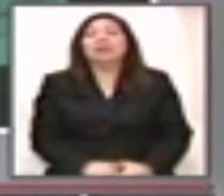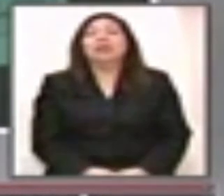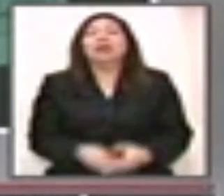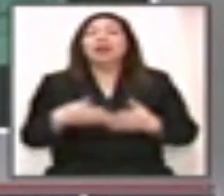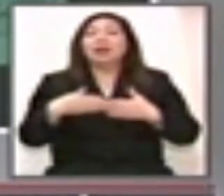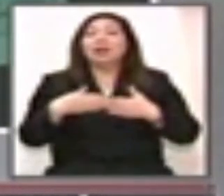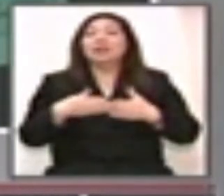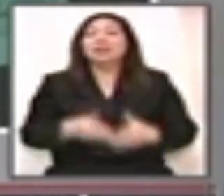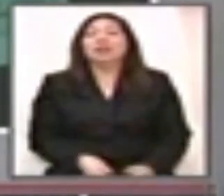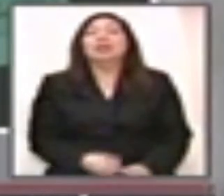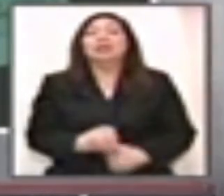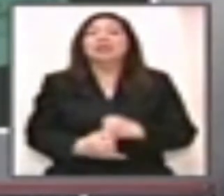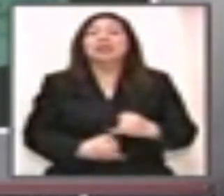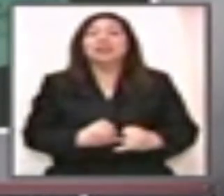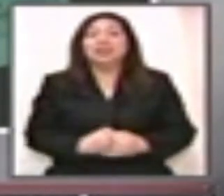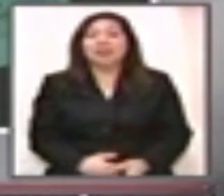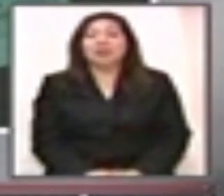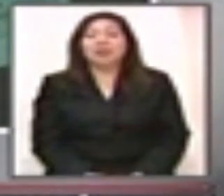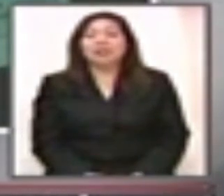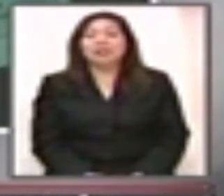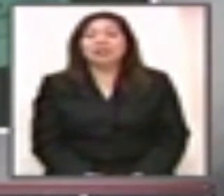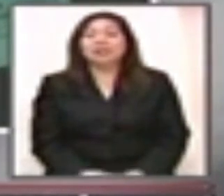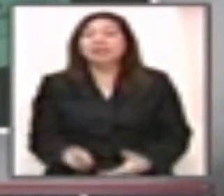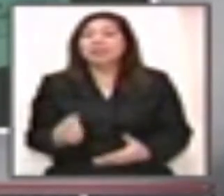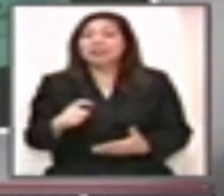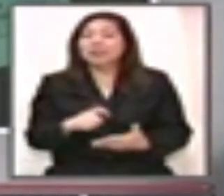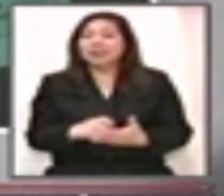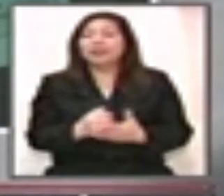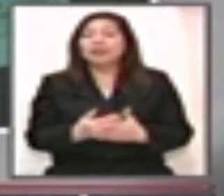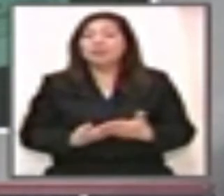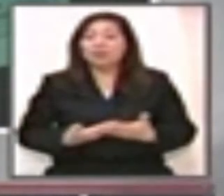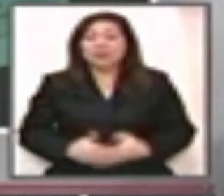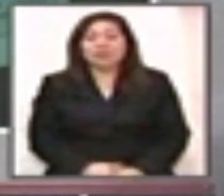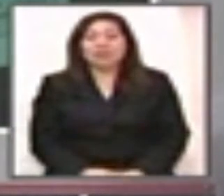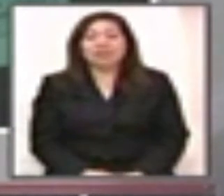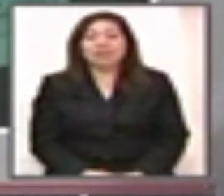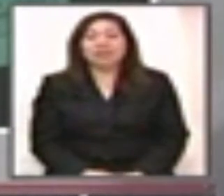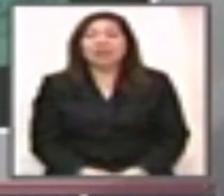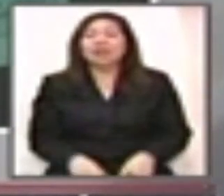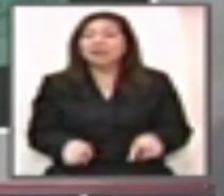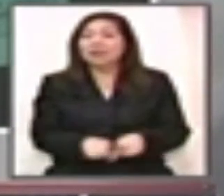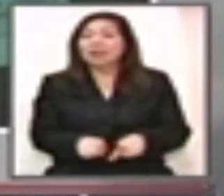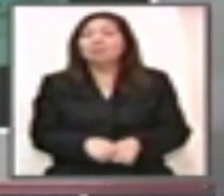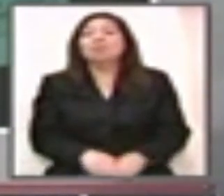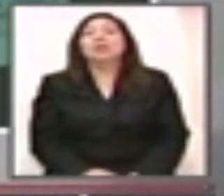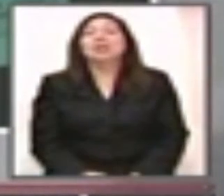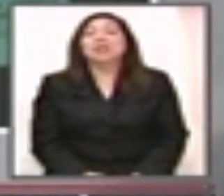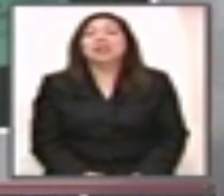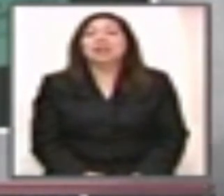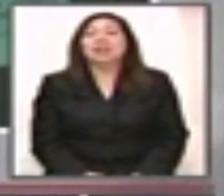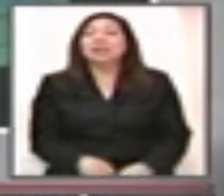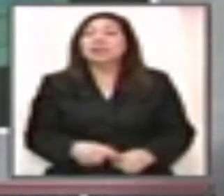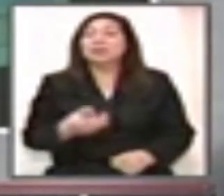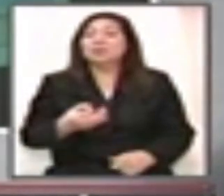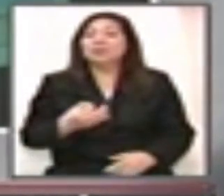aduaneros con estándares internacionales, estamos incrementando el acceso a financiamiento y trabajando también en las zonas económicas